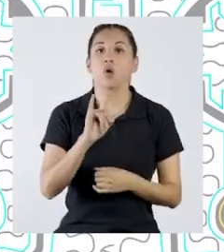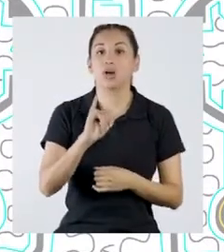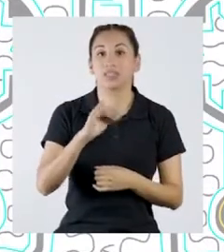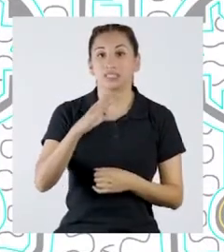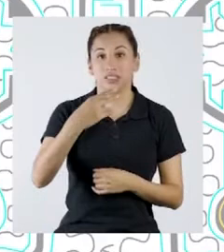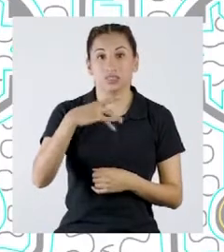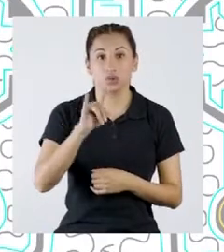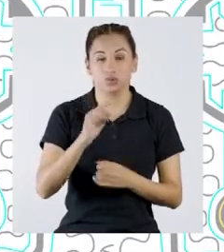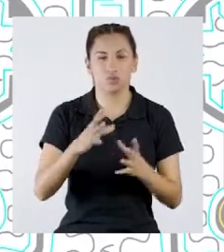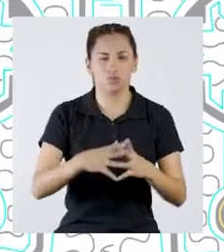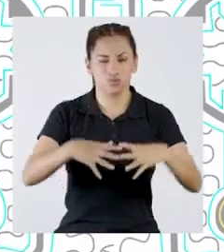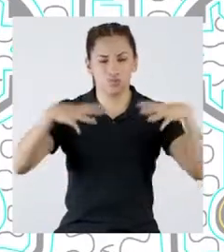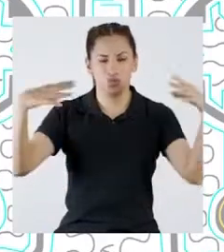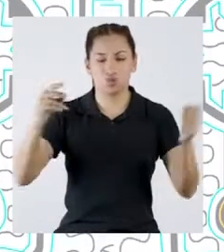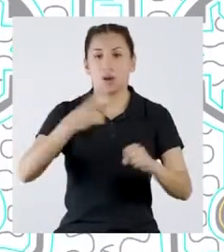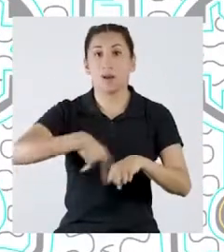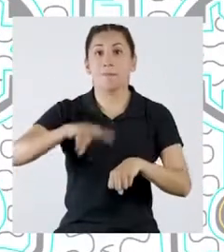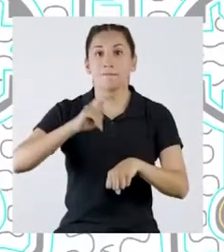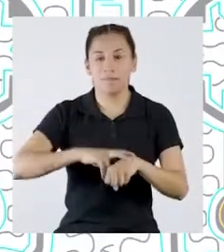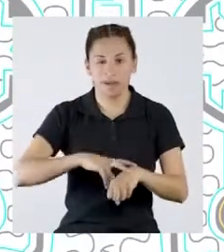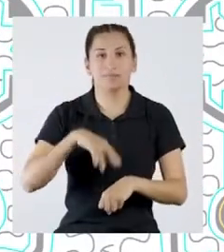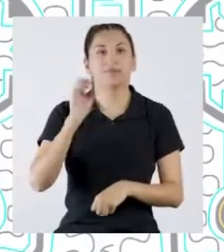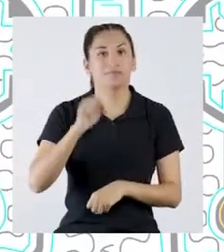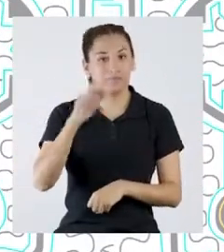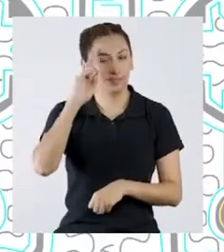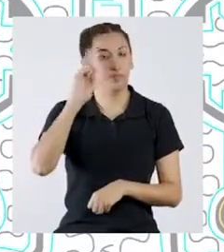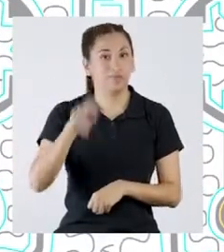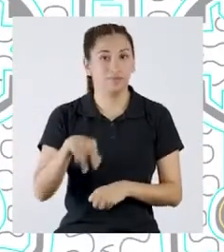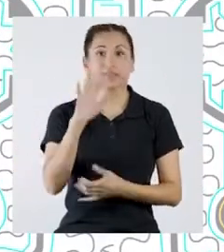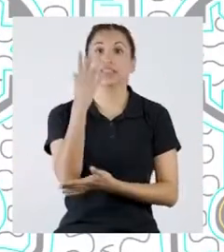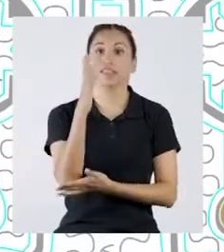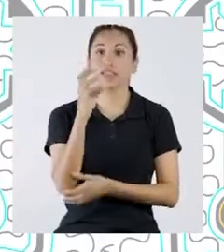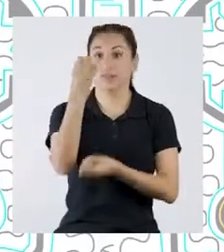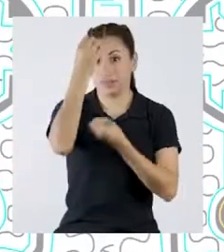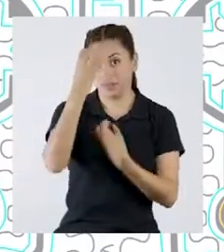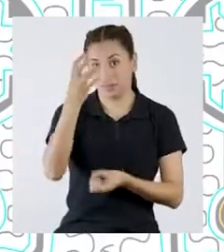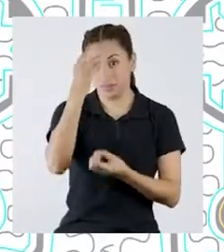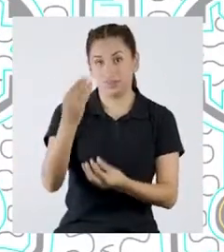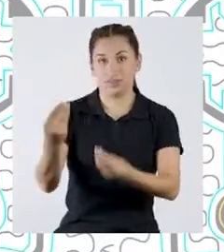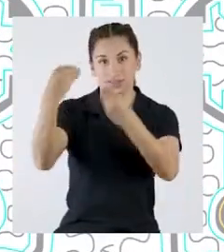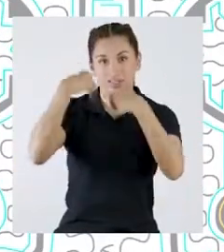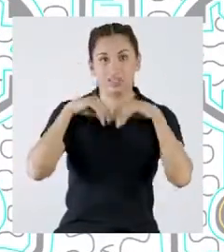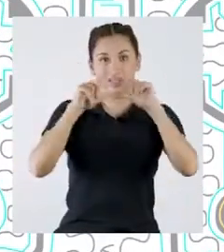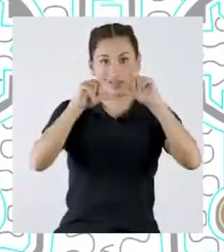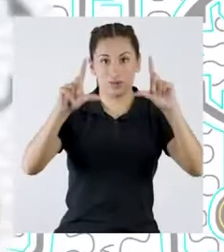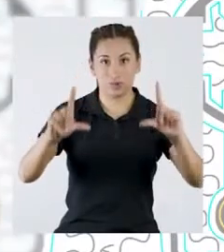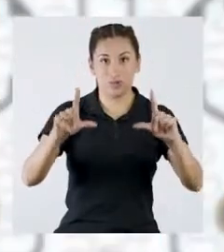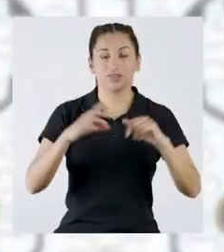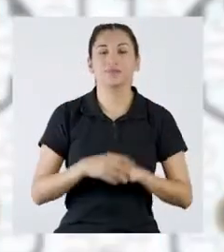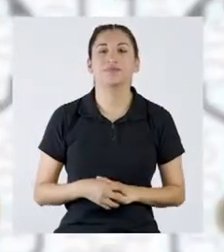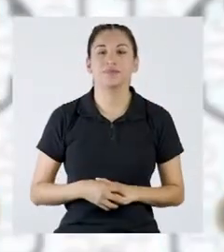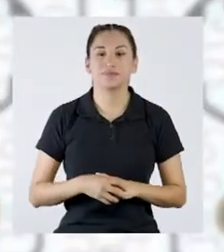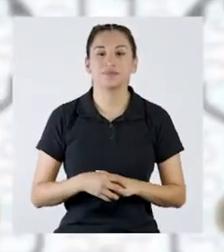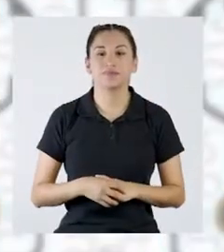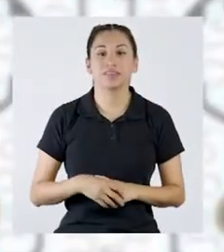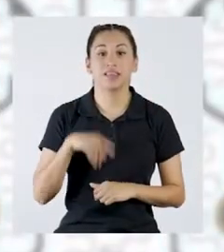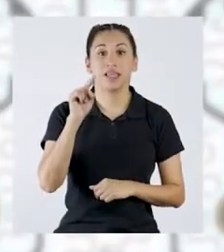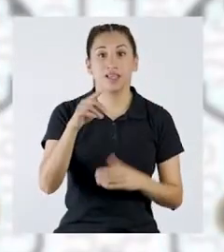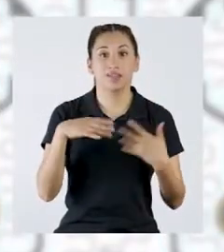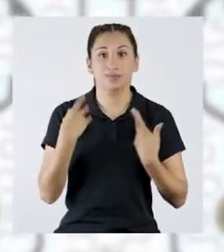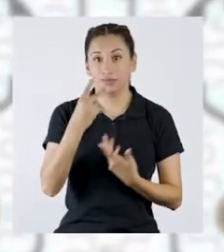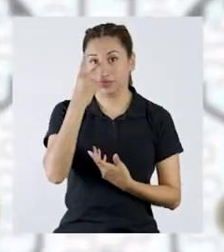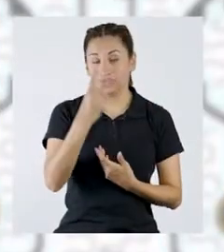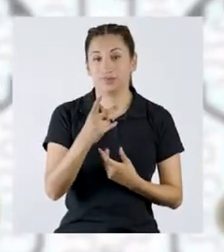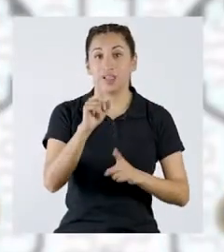y abundante papa. Tienes razón, Carmen. El árbol de la información nos envió este cuadro.